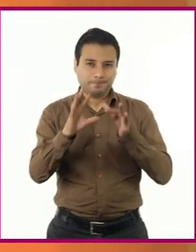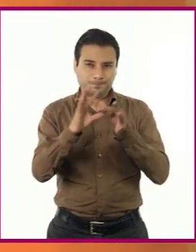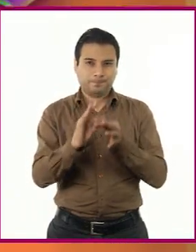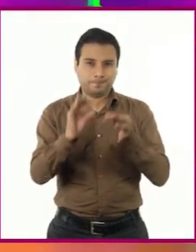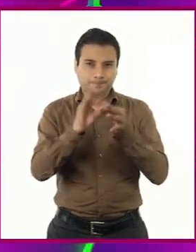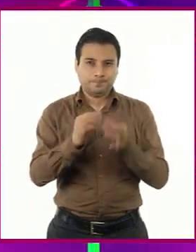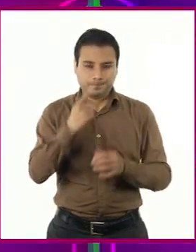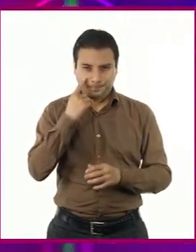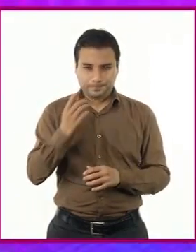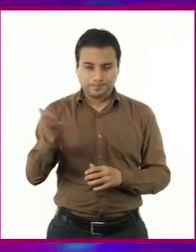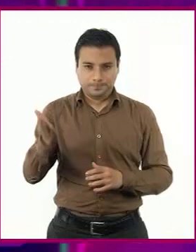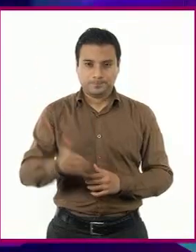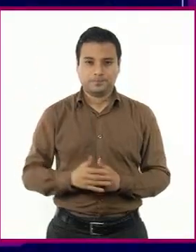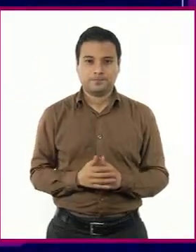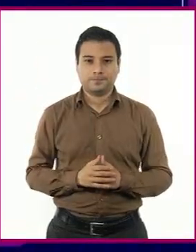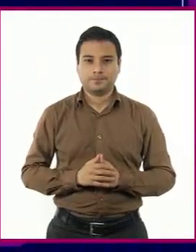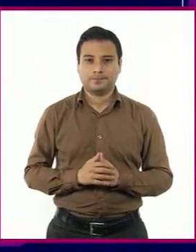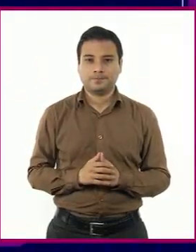dispersión.